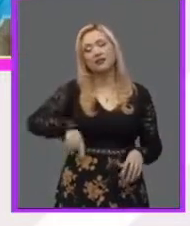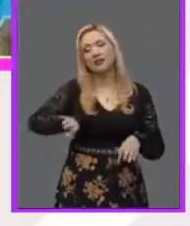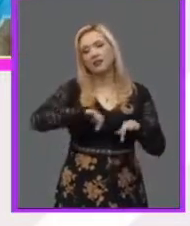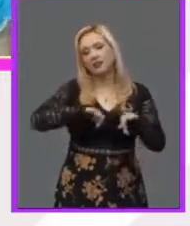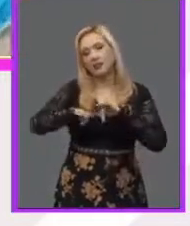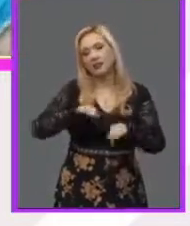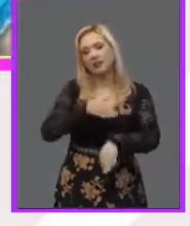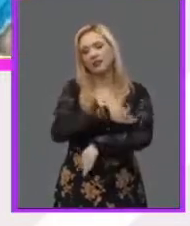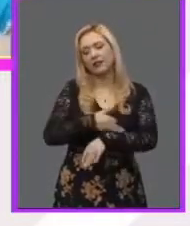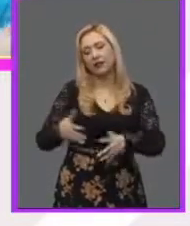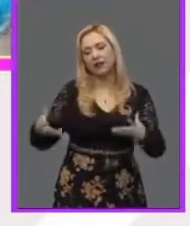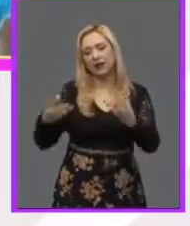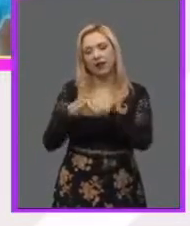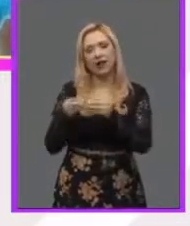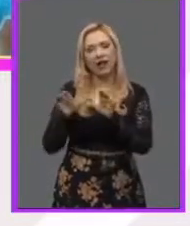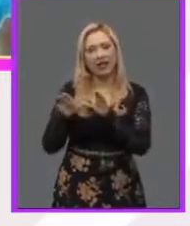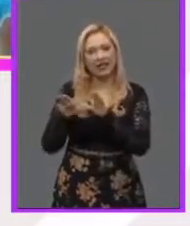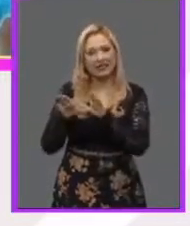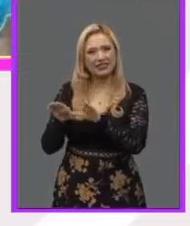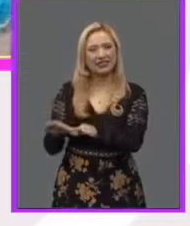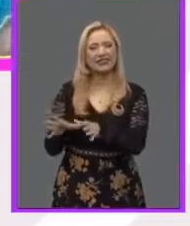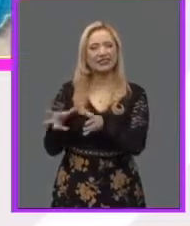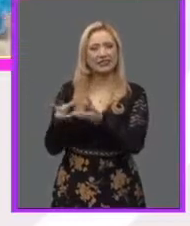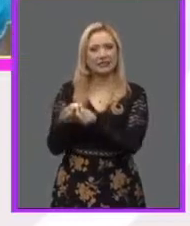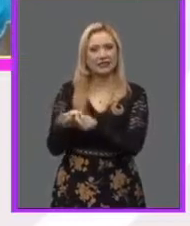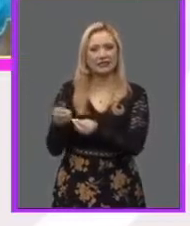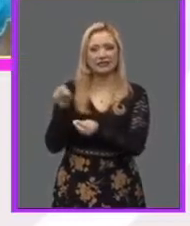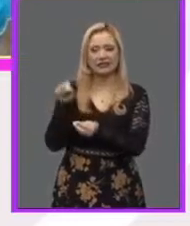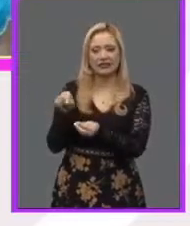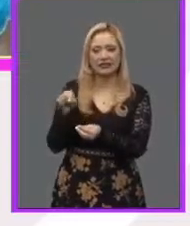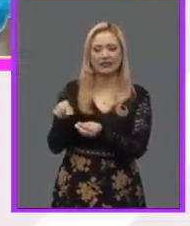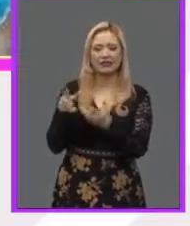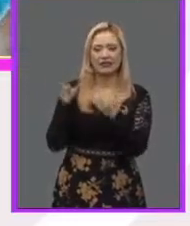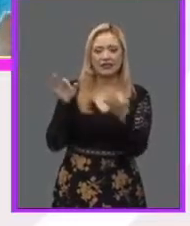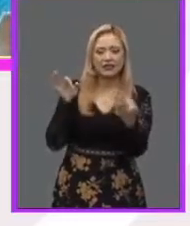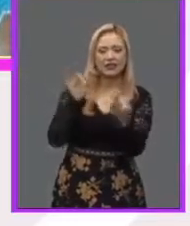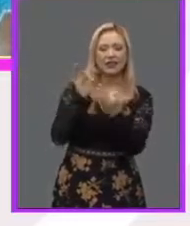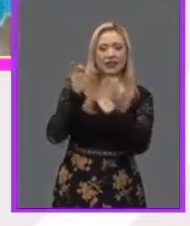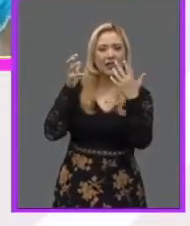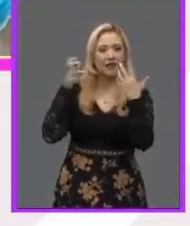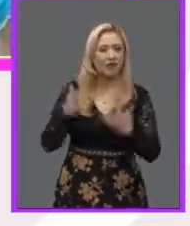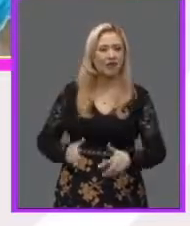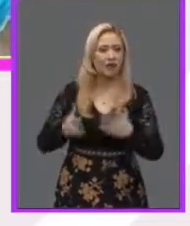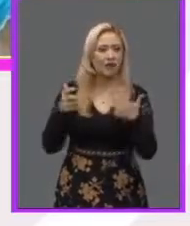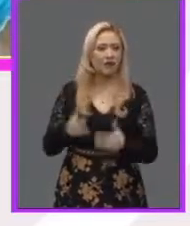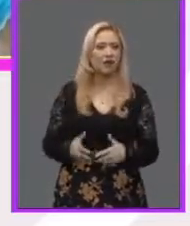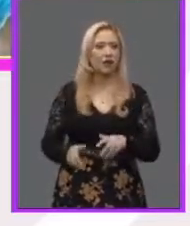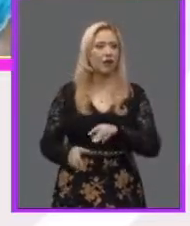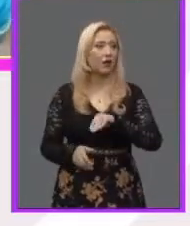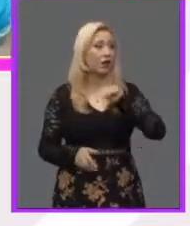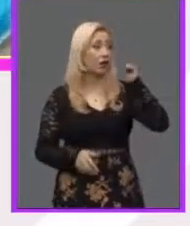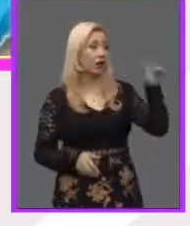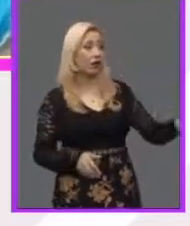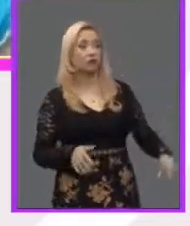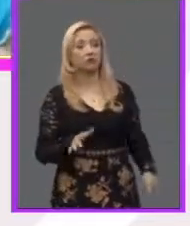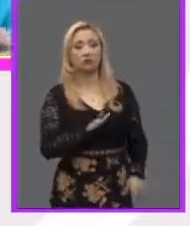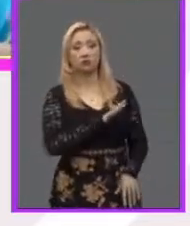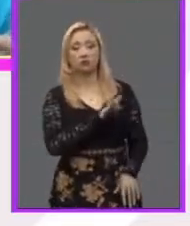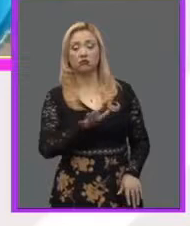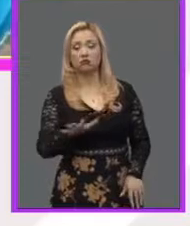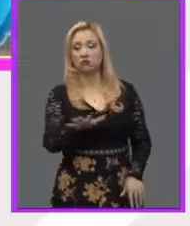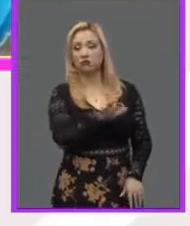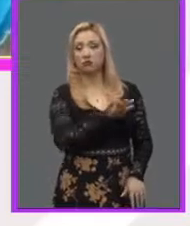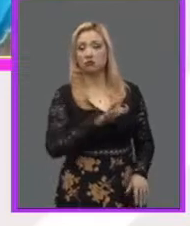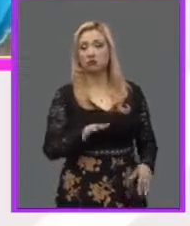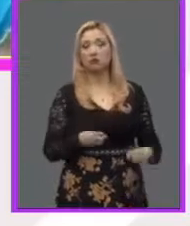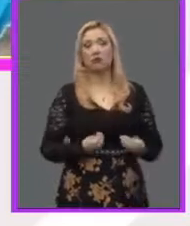trabajadores estén y sus familias estén al margen de las fábricas, estén al margen de estas zonas, que al mismo tiempo no eran las zonas pensadas como para